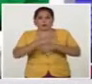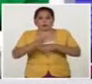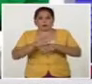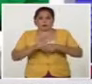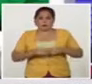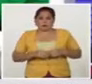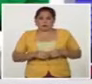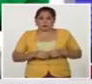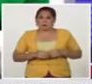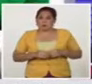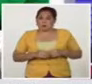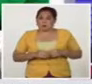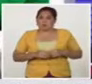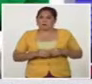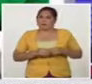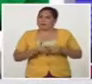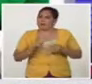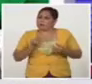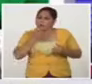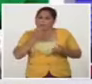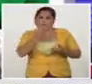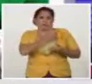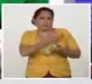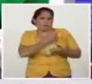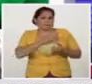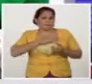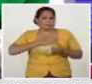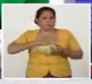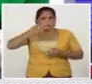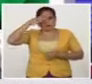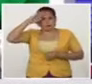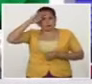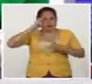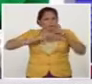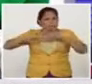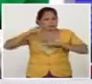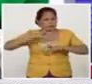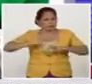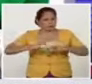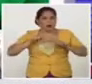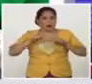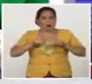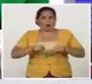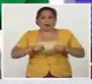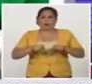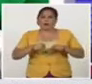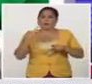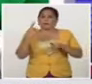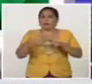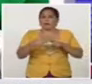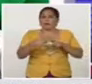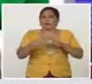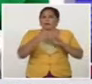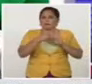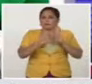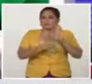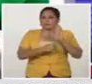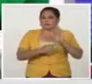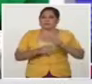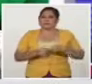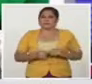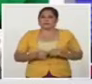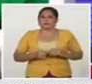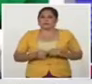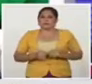en la aplicación de los candidatos vacunales, ahora la intervención sanitaria, pues realmente nos